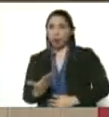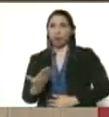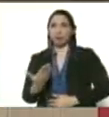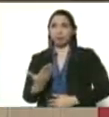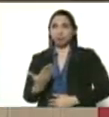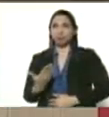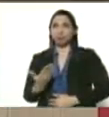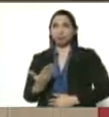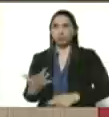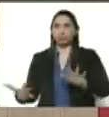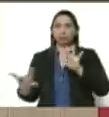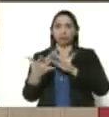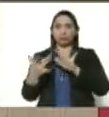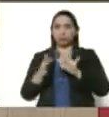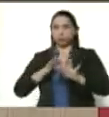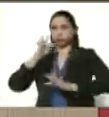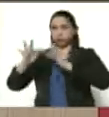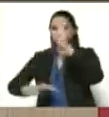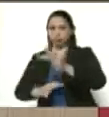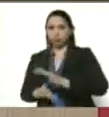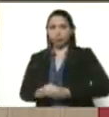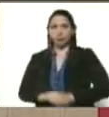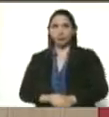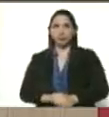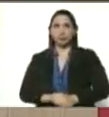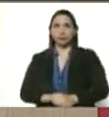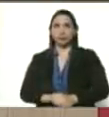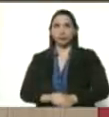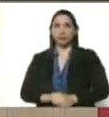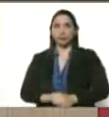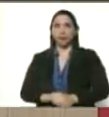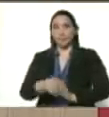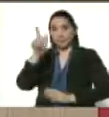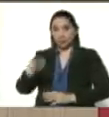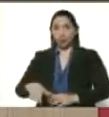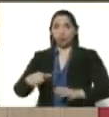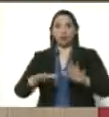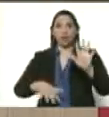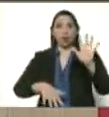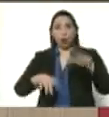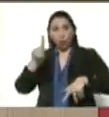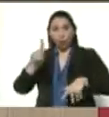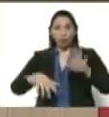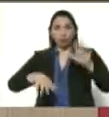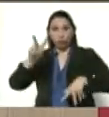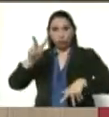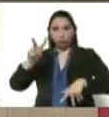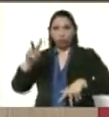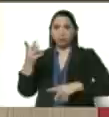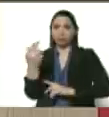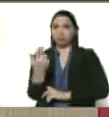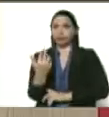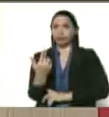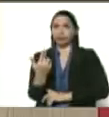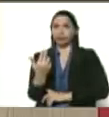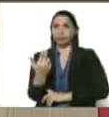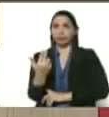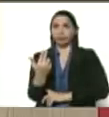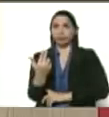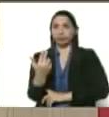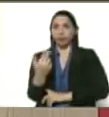estado contagiadas. El caso número 11 y el caso número 12 es una pareja de